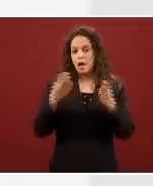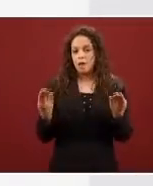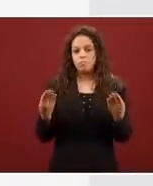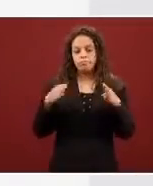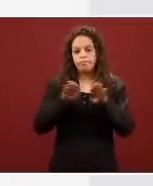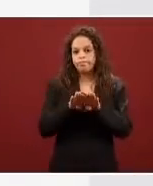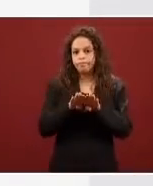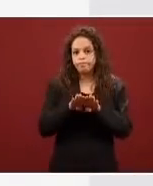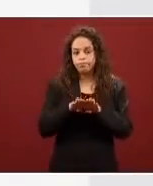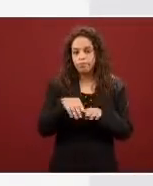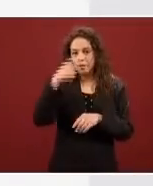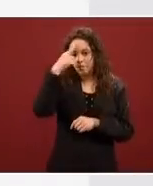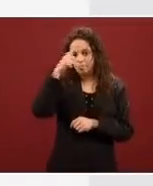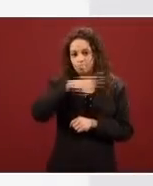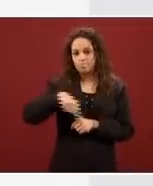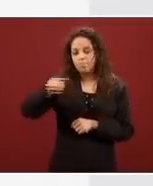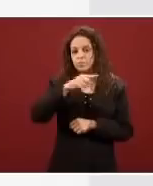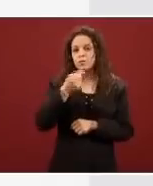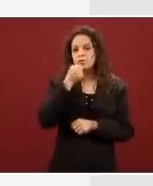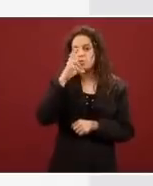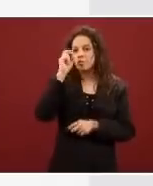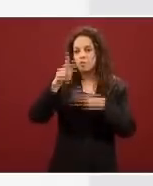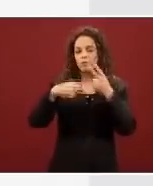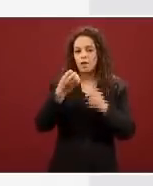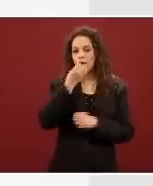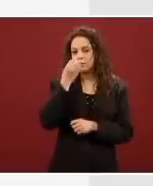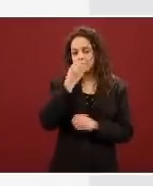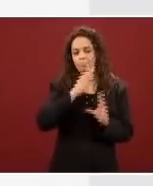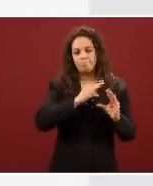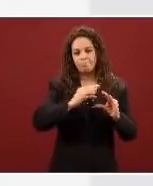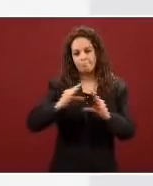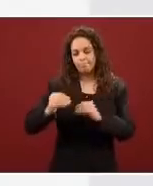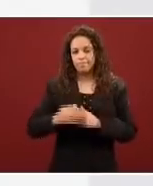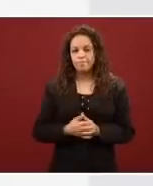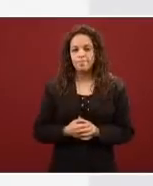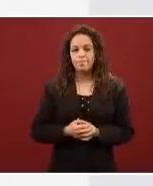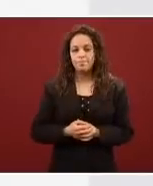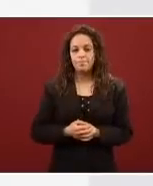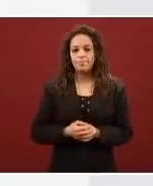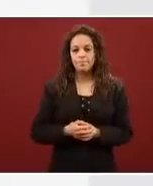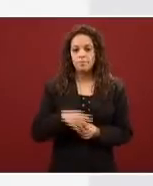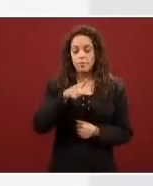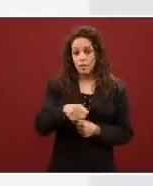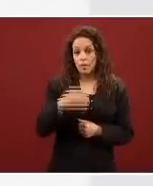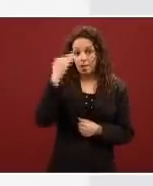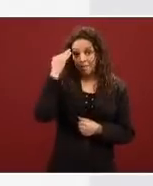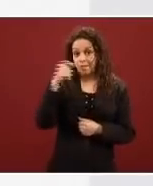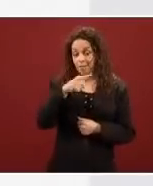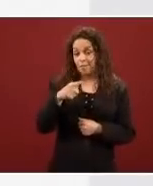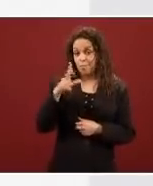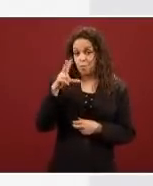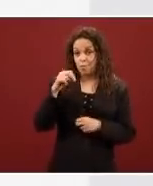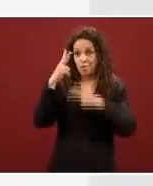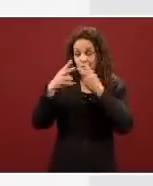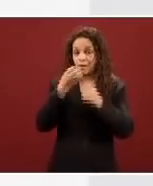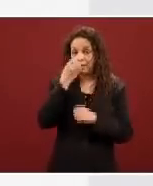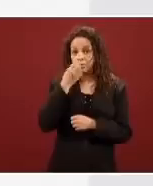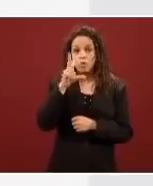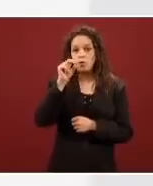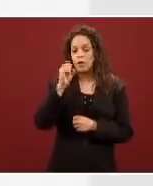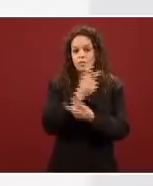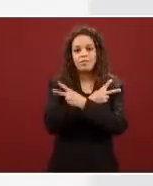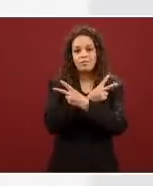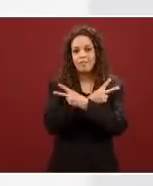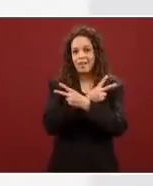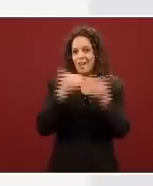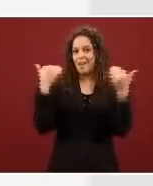suspensión temporal de la jornada escolar, que reiteramos no es un periodo vacacional, no son vacaciones, es suspensión